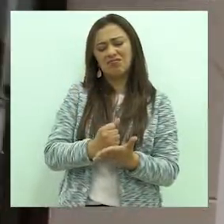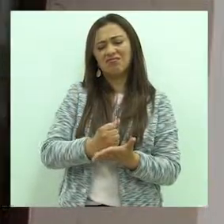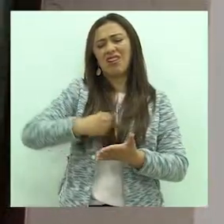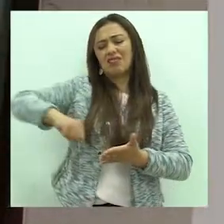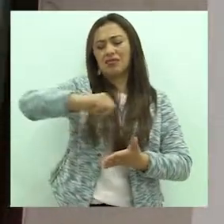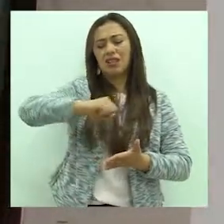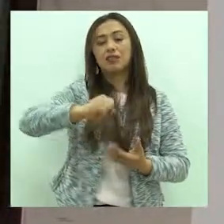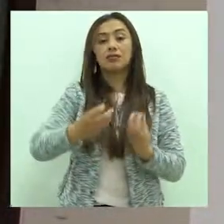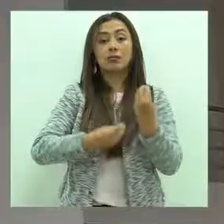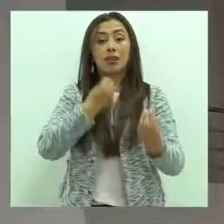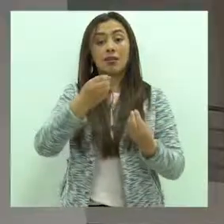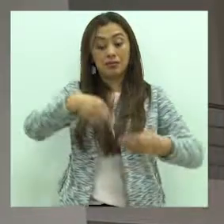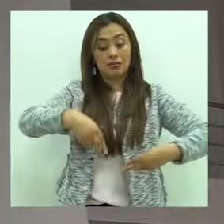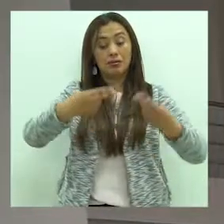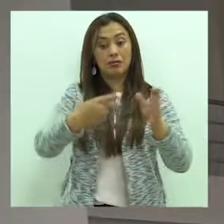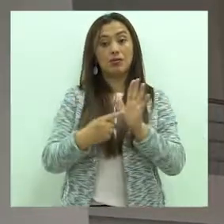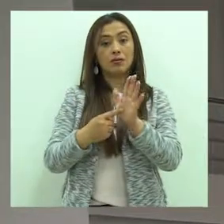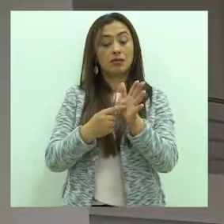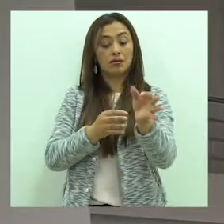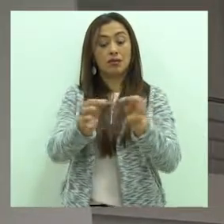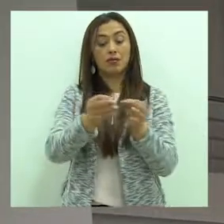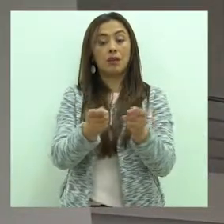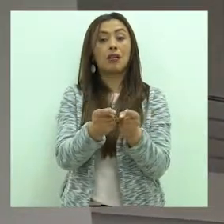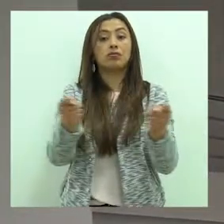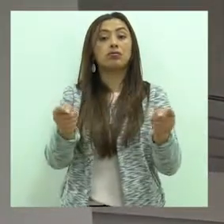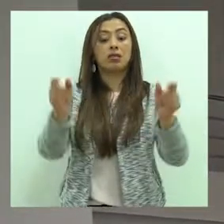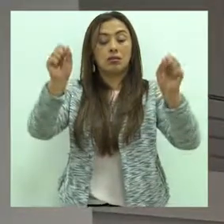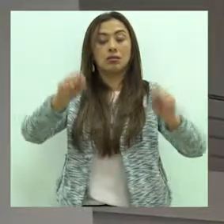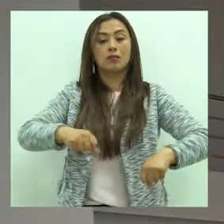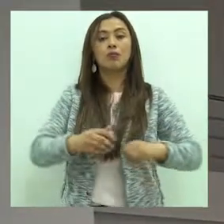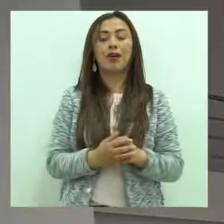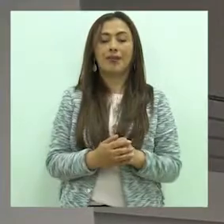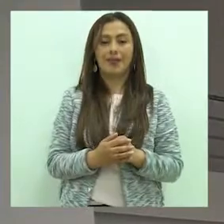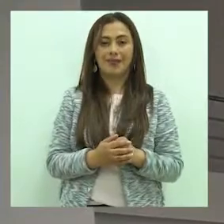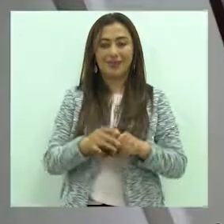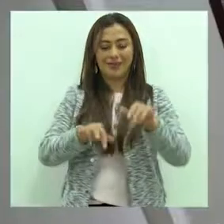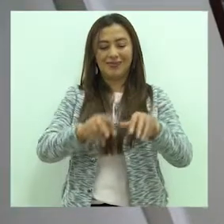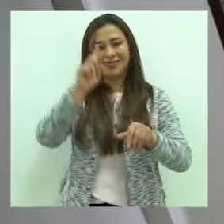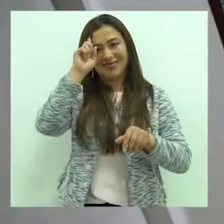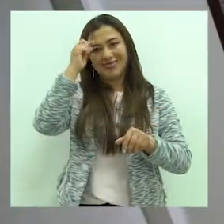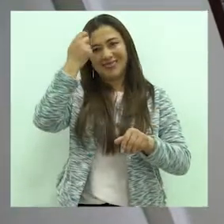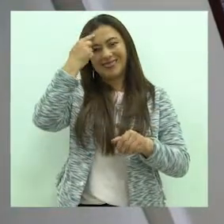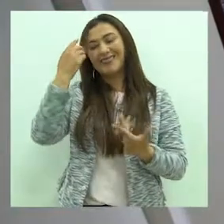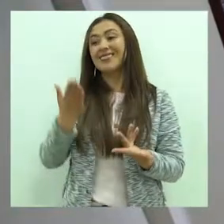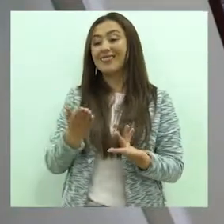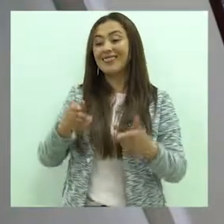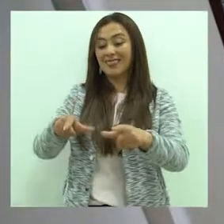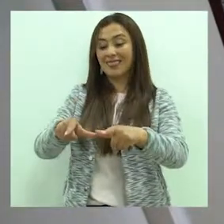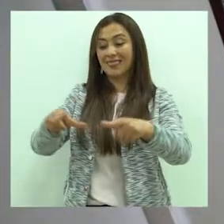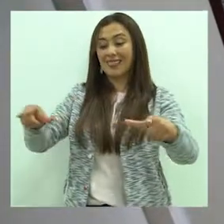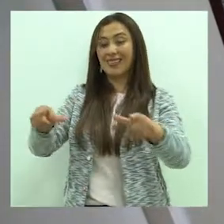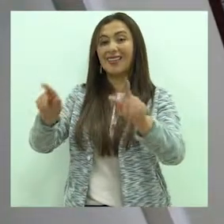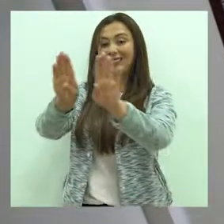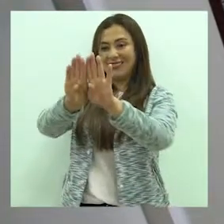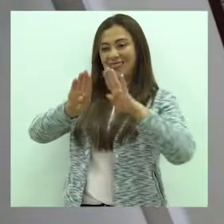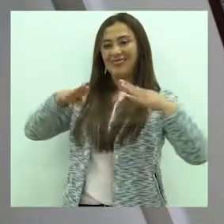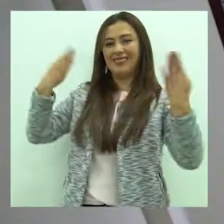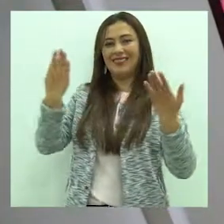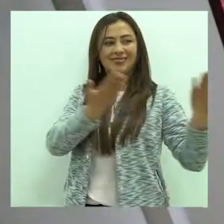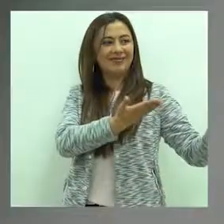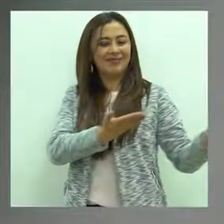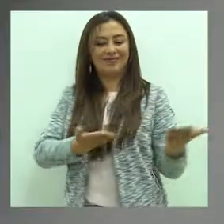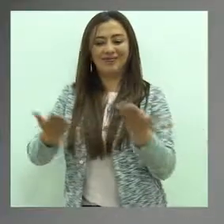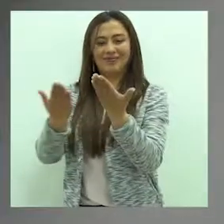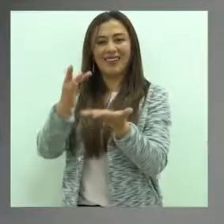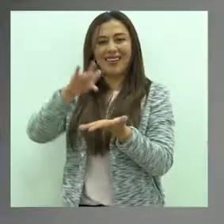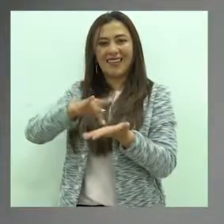que se vienen presentando en el municipio de Tunja. Hemos nosotros con regocijo recibido esta noticia y pues